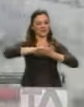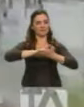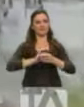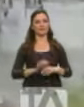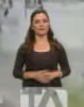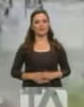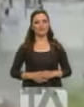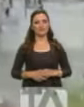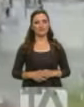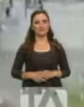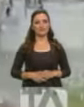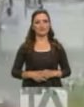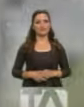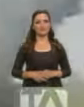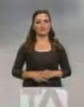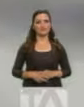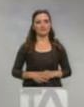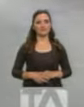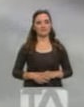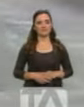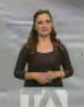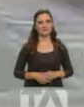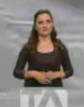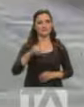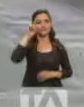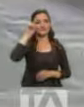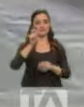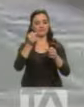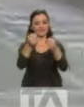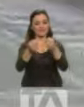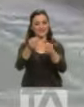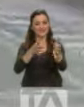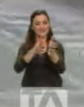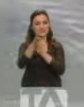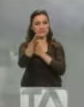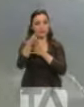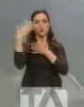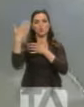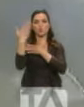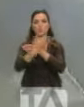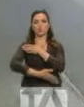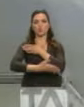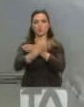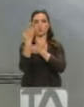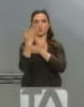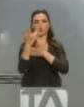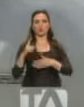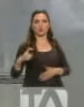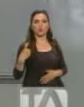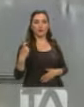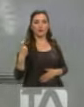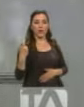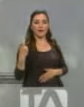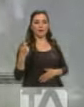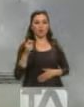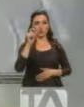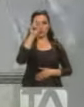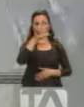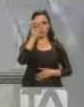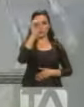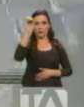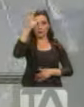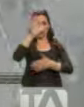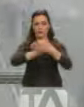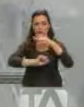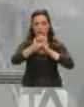sector. Queremos recordarles que los vehículos que excedan los límites de velocidad permitidos serán sancionados con el 30% del salario básico